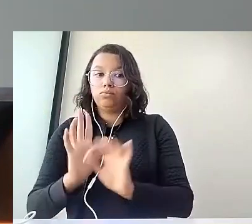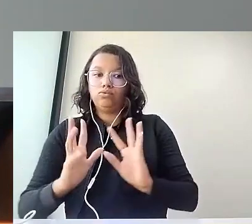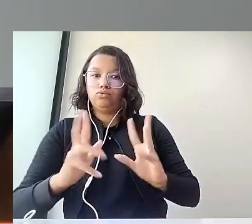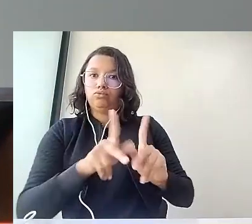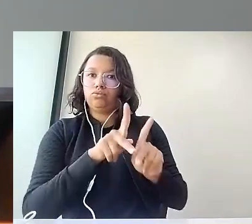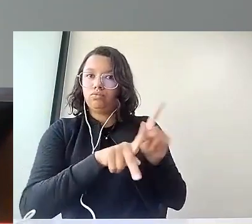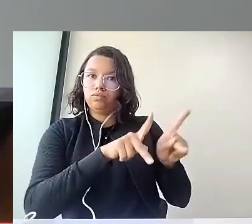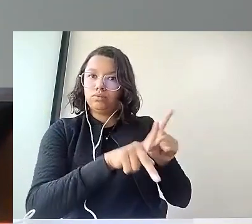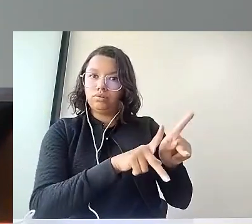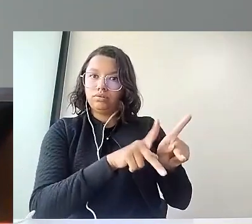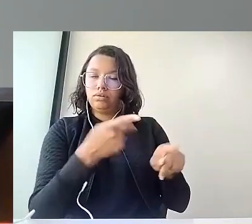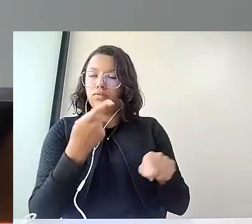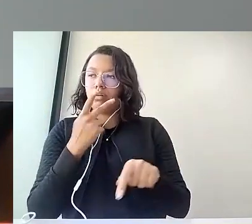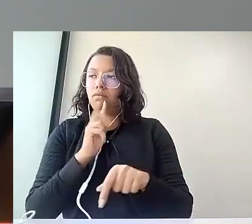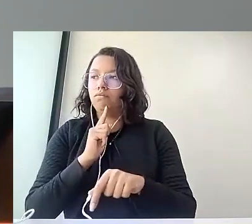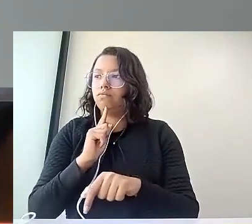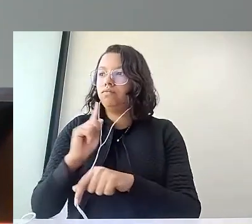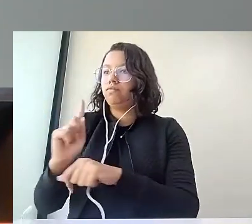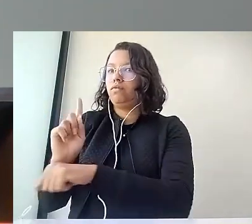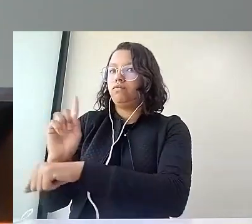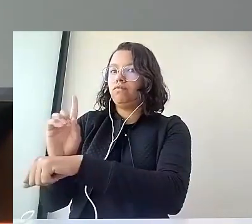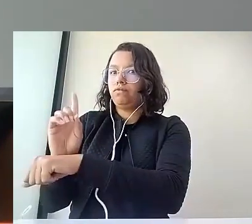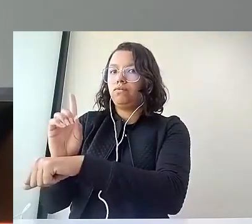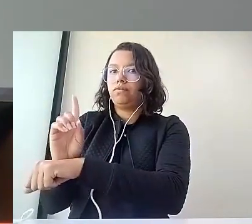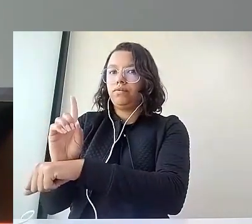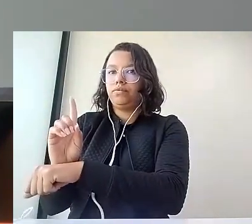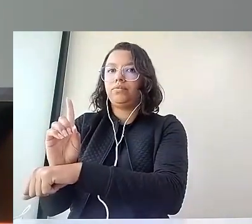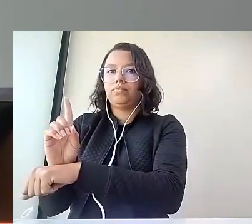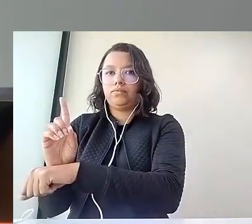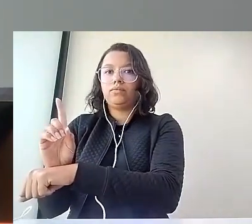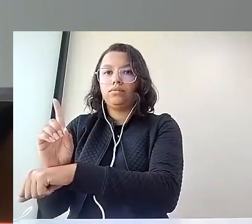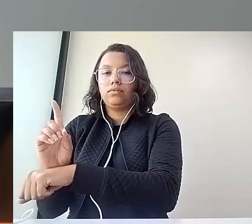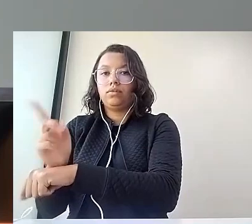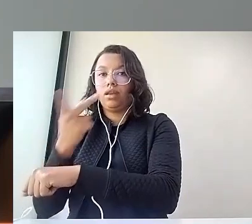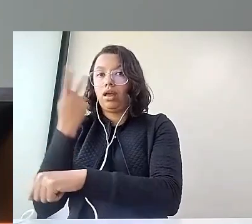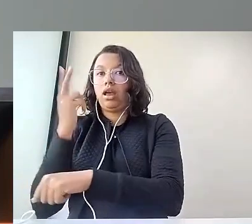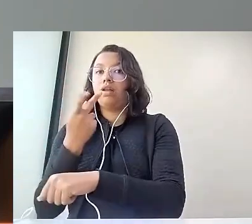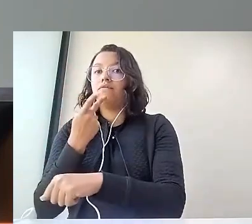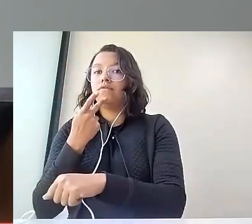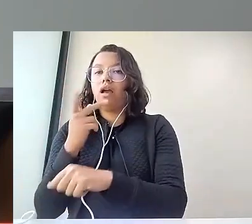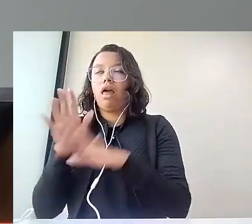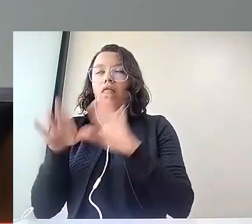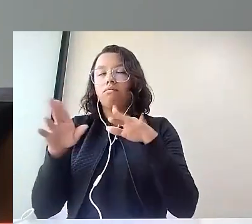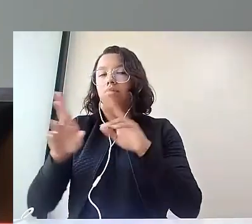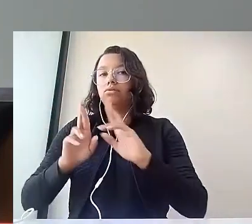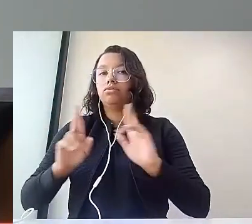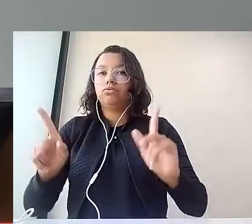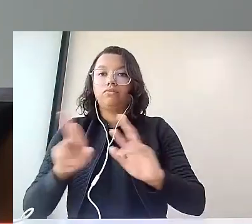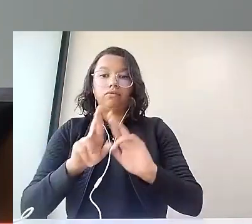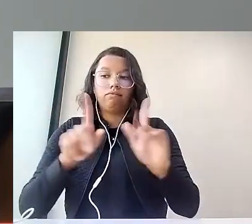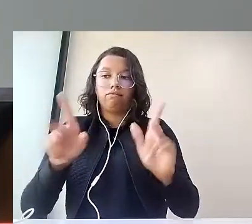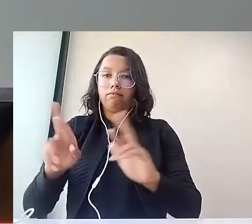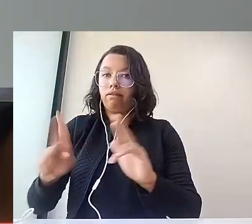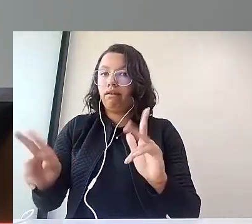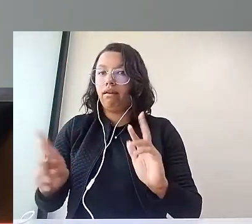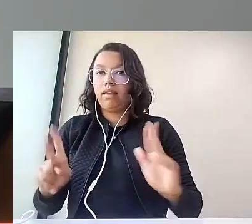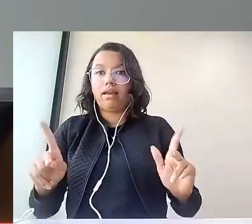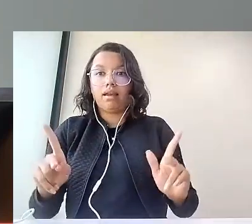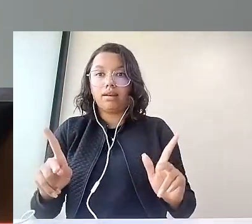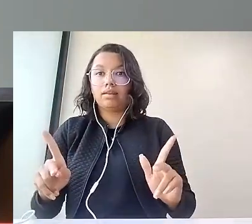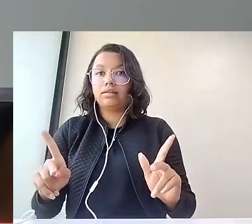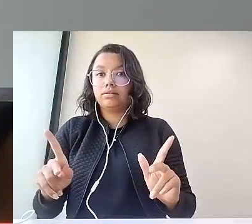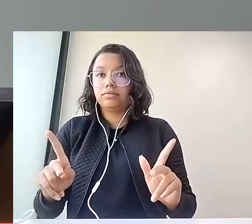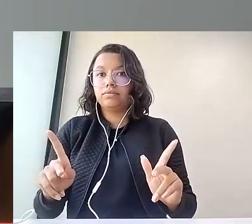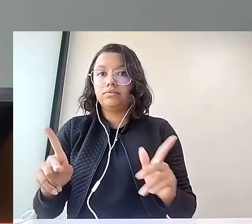eso garantiza la unidad de la nación a pesar de las diferencias de edad, de género,